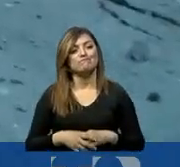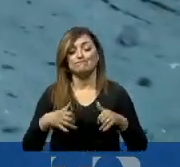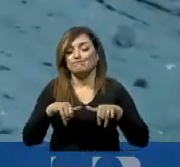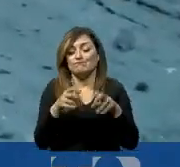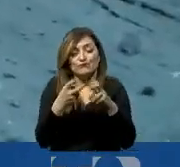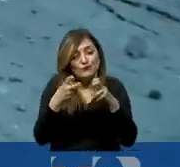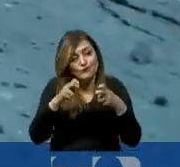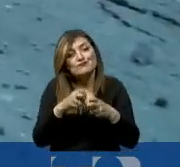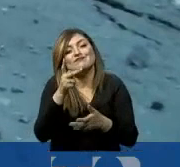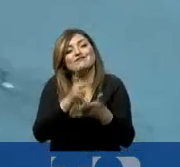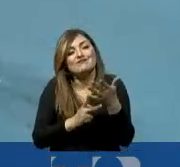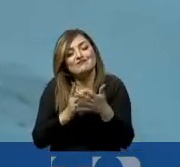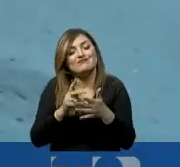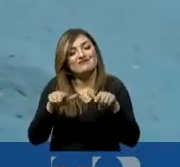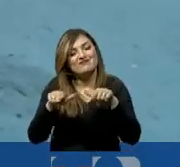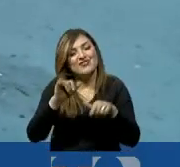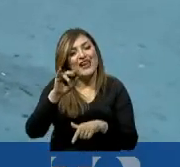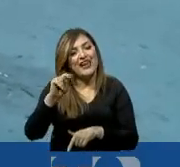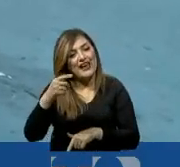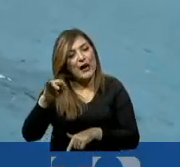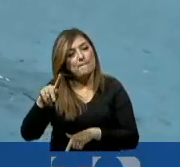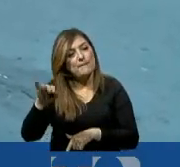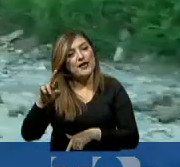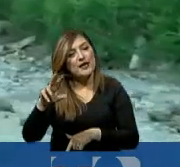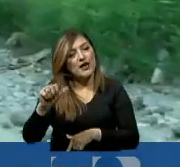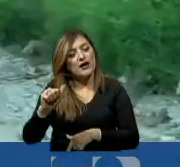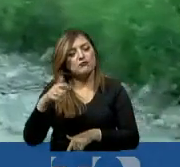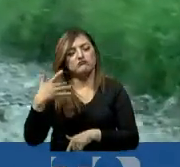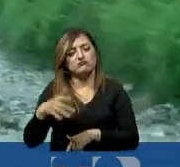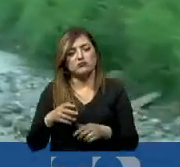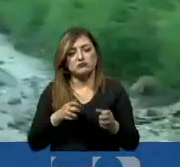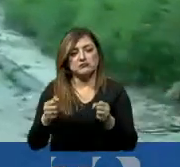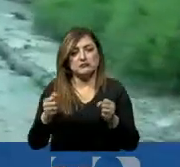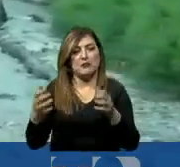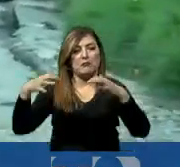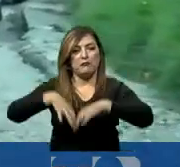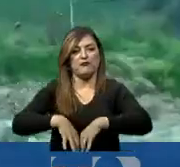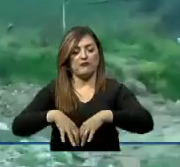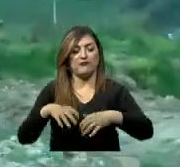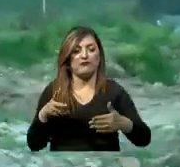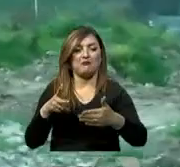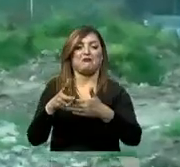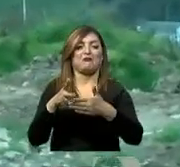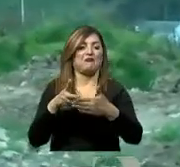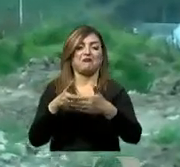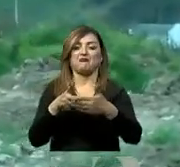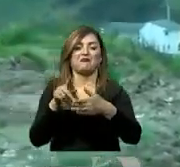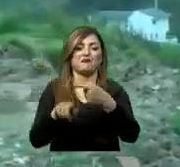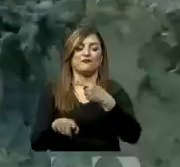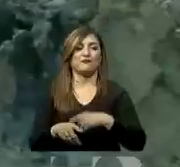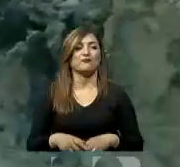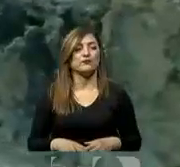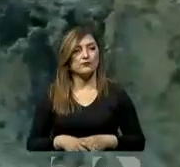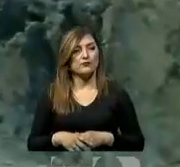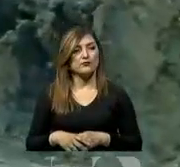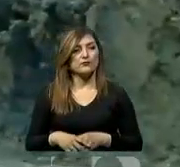este problema, Engapirca quedaría completamente incomunicada con el resto del país. En la provincia del Cañar, Marta